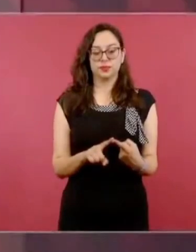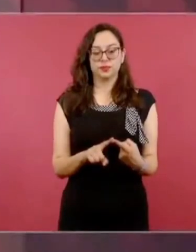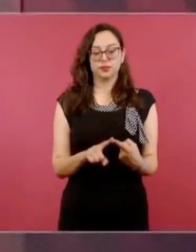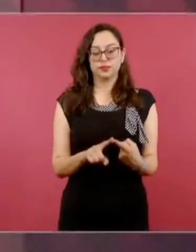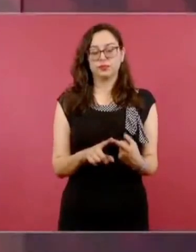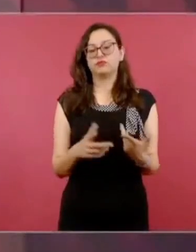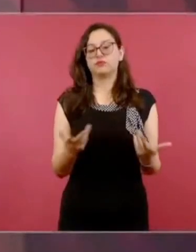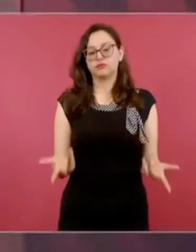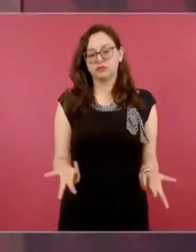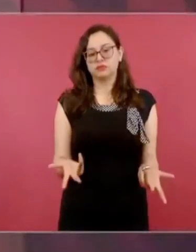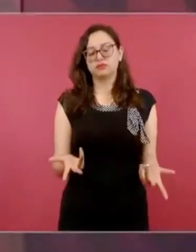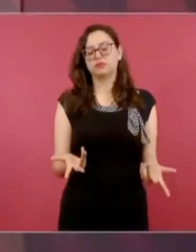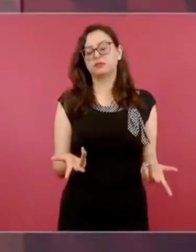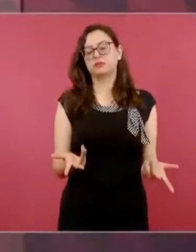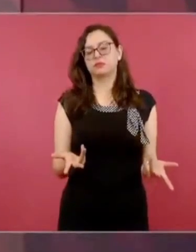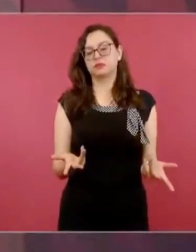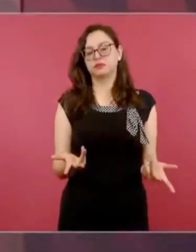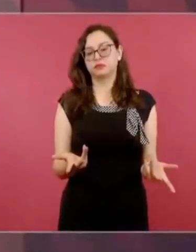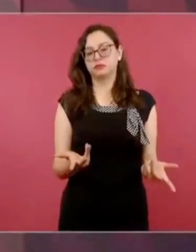Tolstoy, de